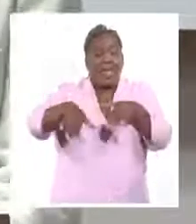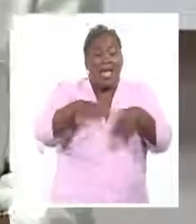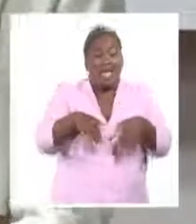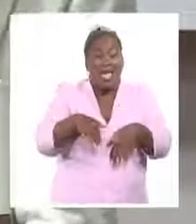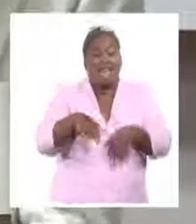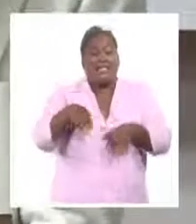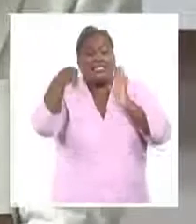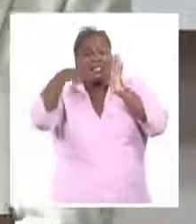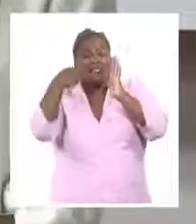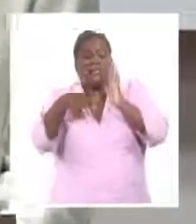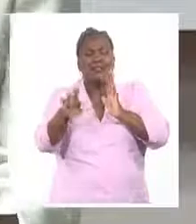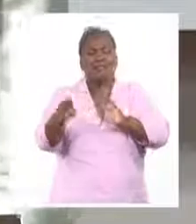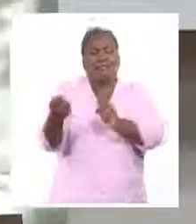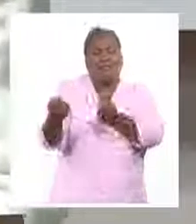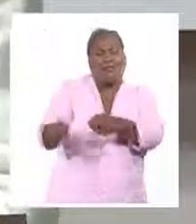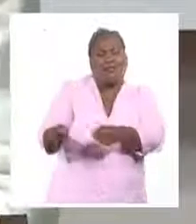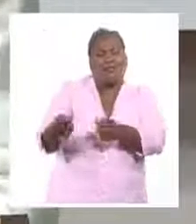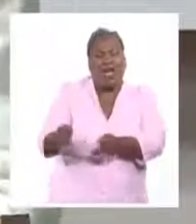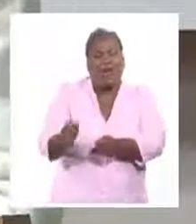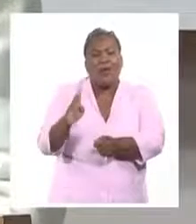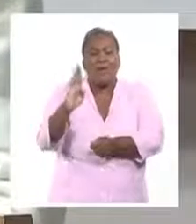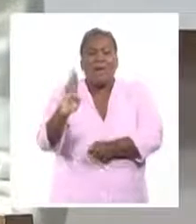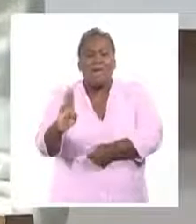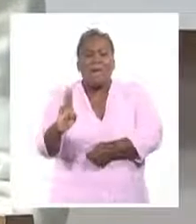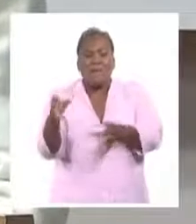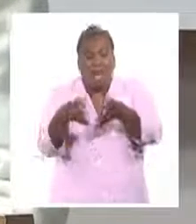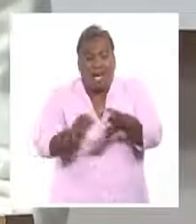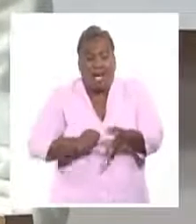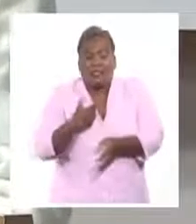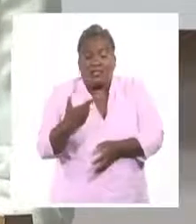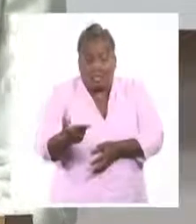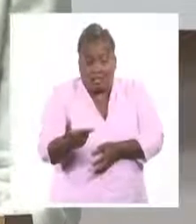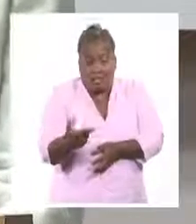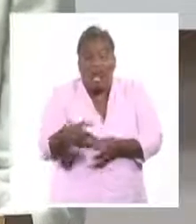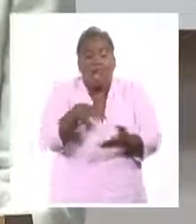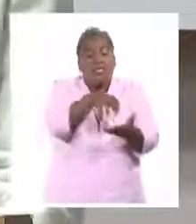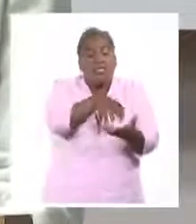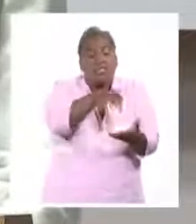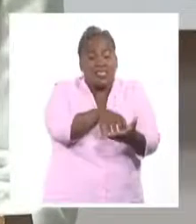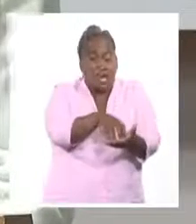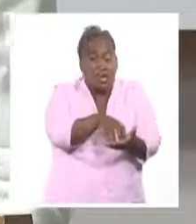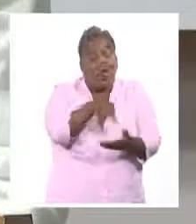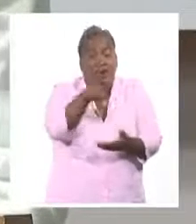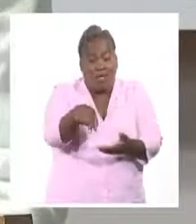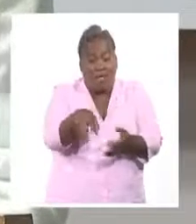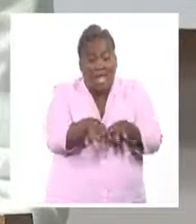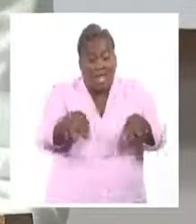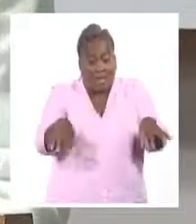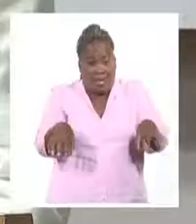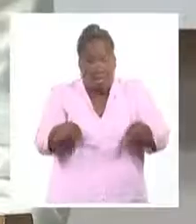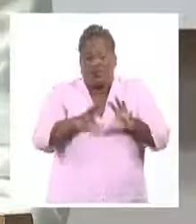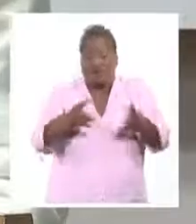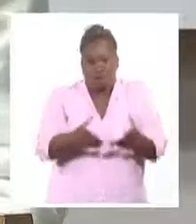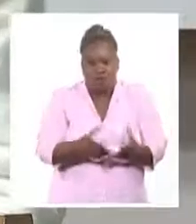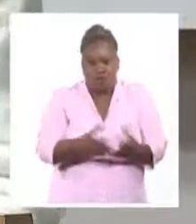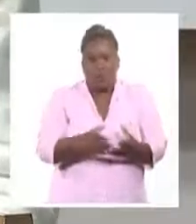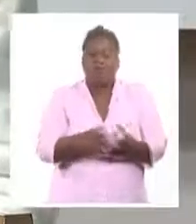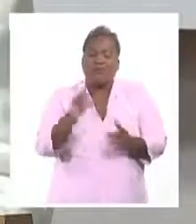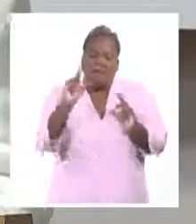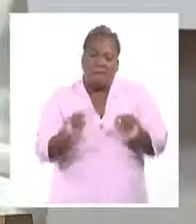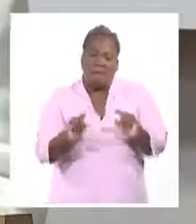radio, las brigadas artísticas en hospitales y centros de aislamiento de todas las provincias, todo fue menos duro por eso y quedó en